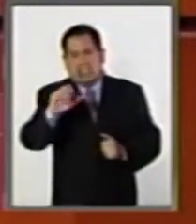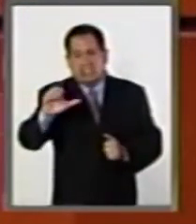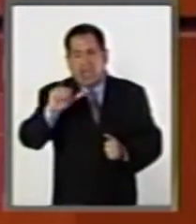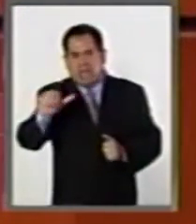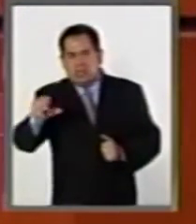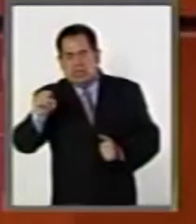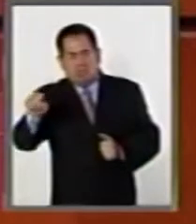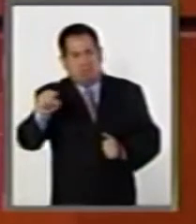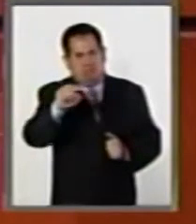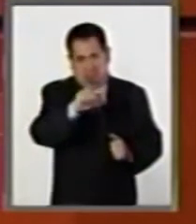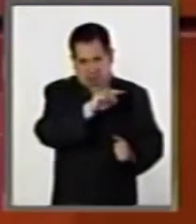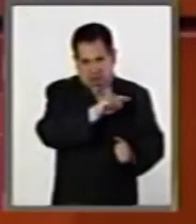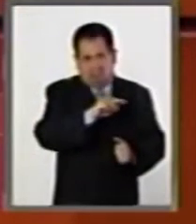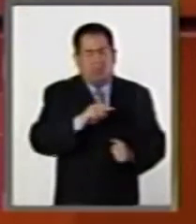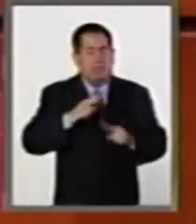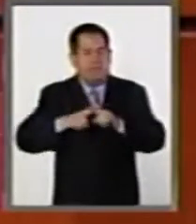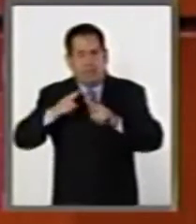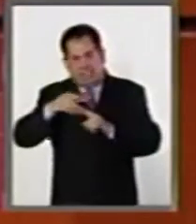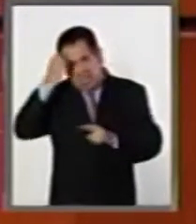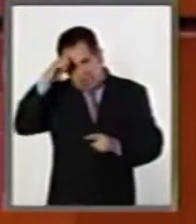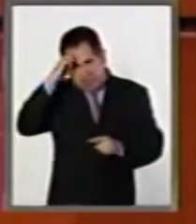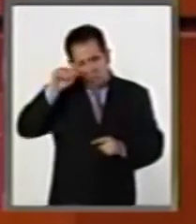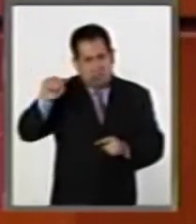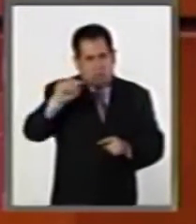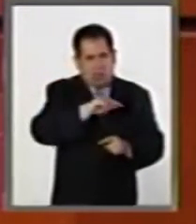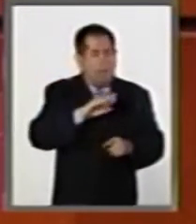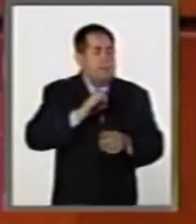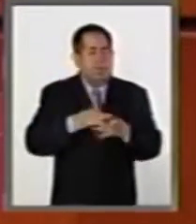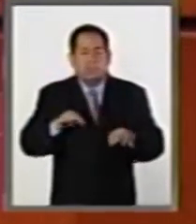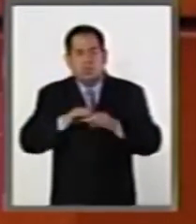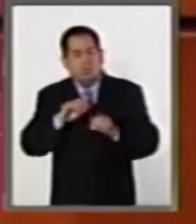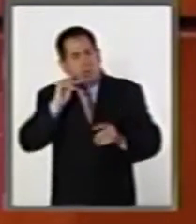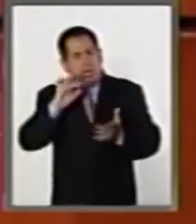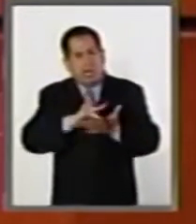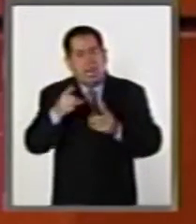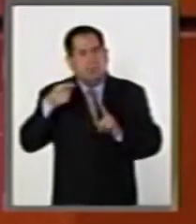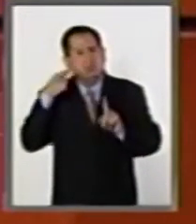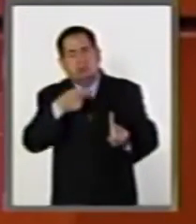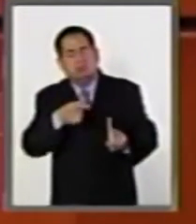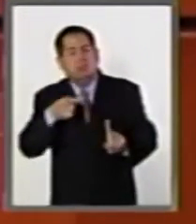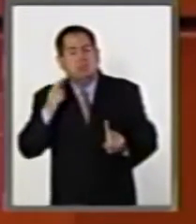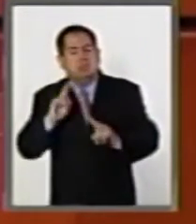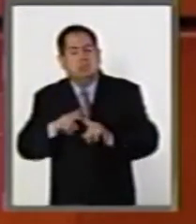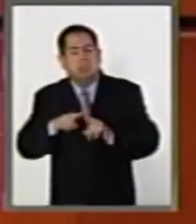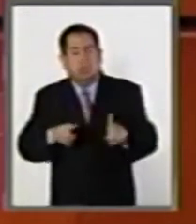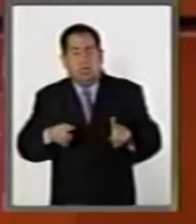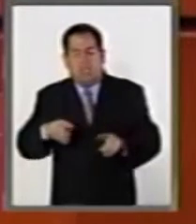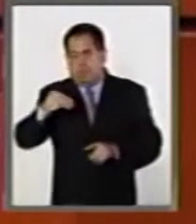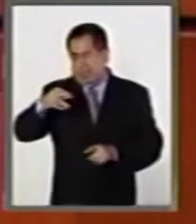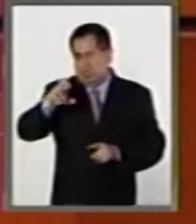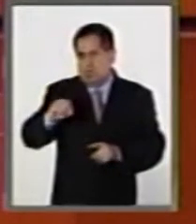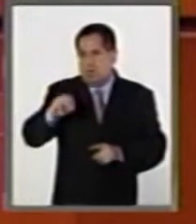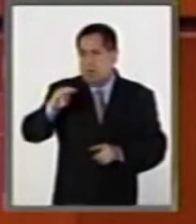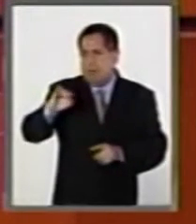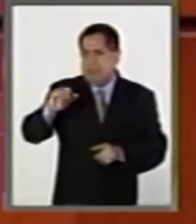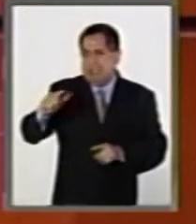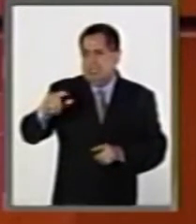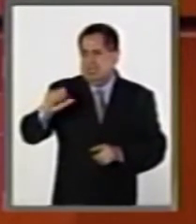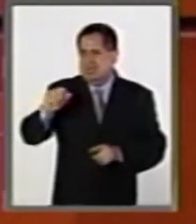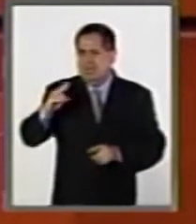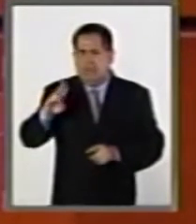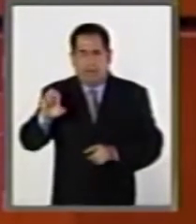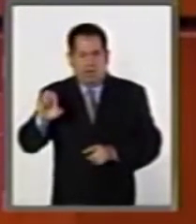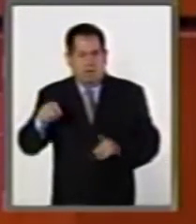gubernamentales, de distintos expertos. Particularmente le quiero dar las gracias al maestro Miguel Sarre,